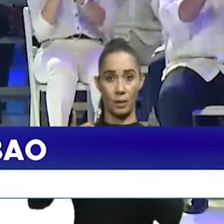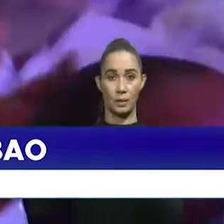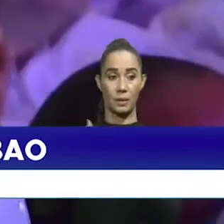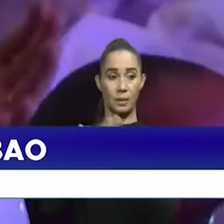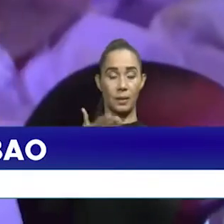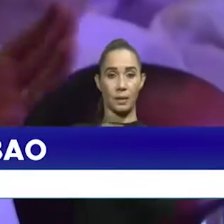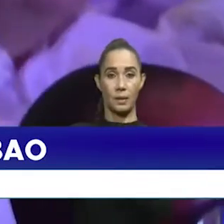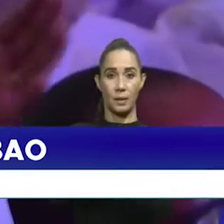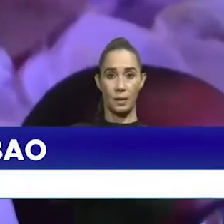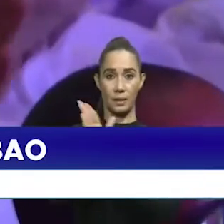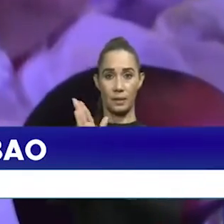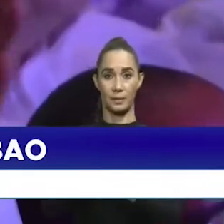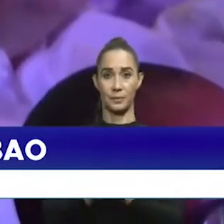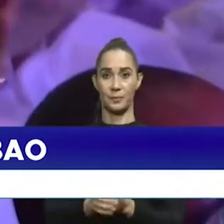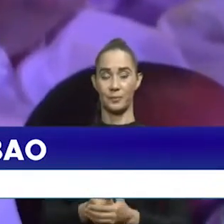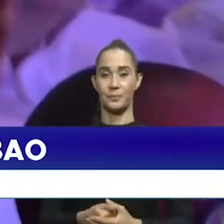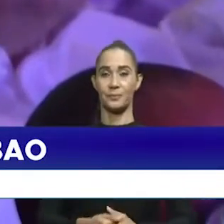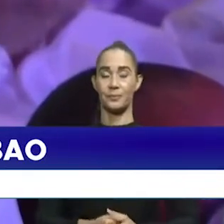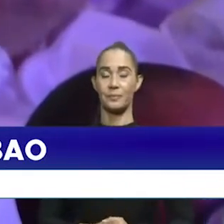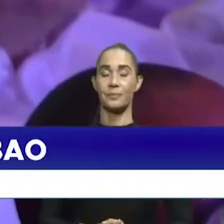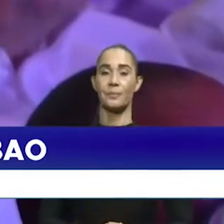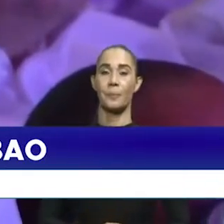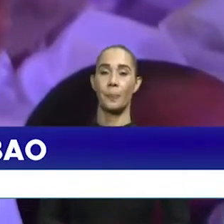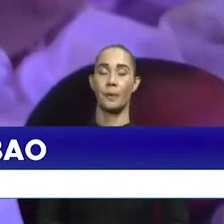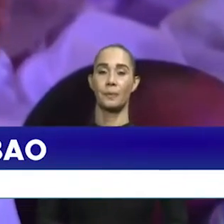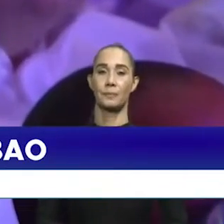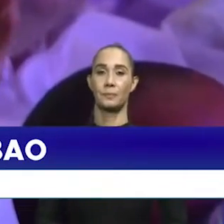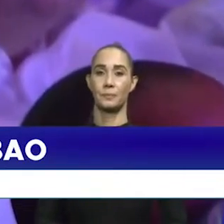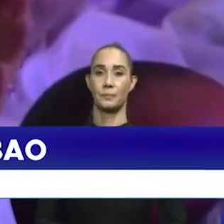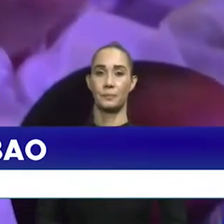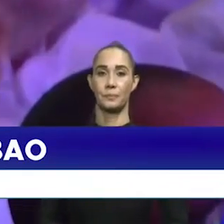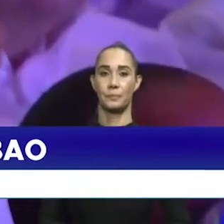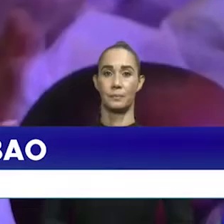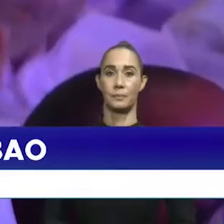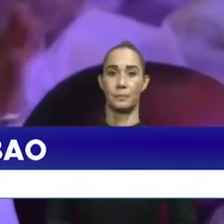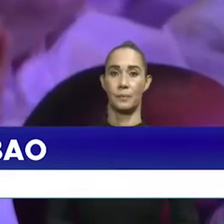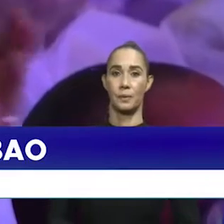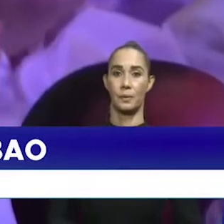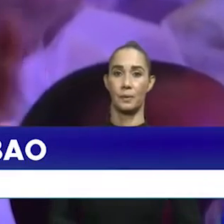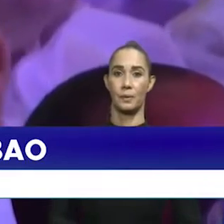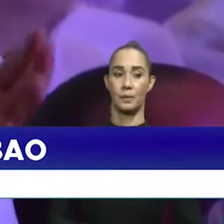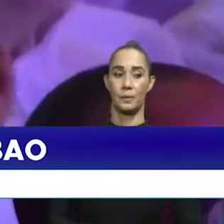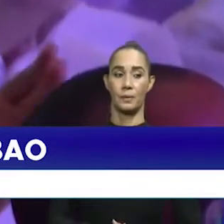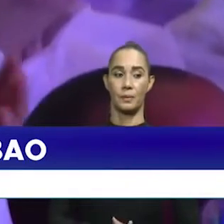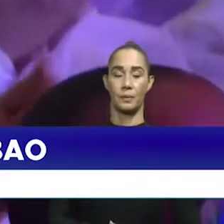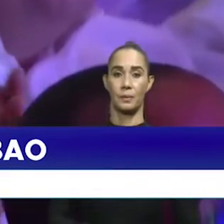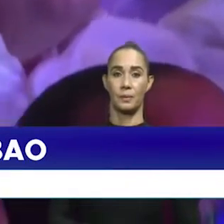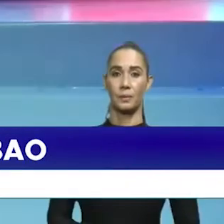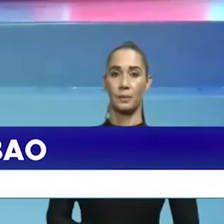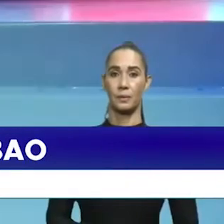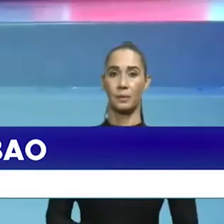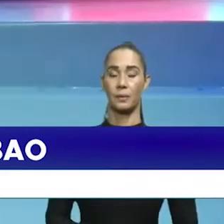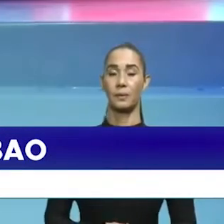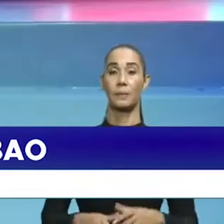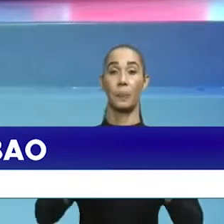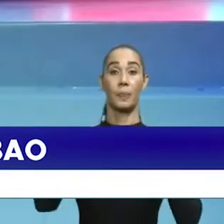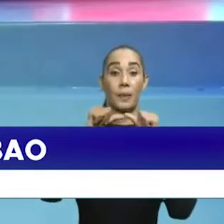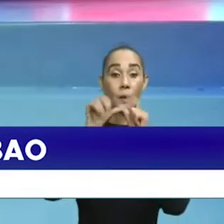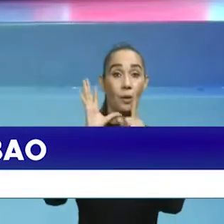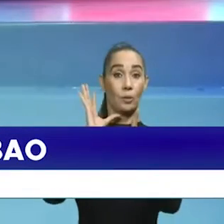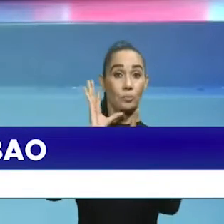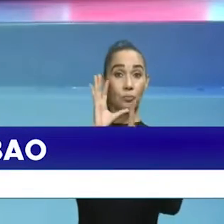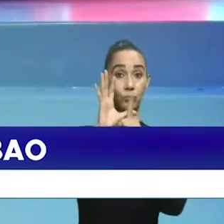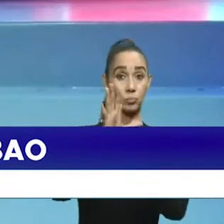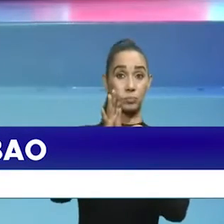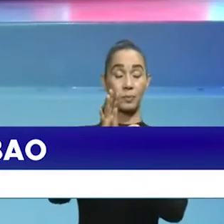el mandatario explicó la profunda transformación de la policía y anunció nuevos planes para combatir la delincuencia y